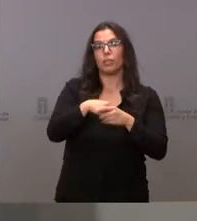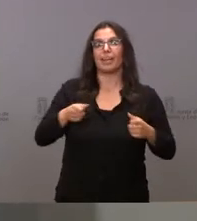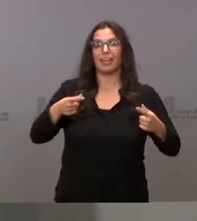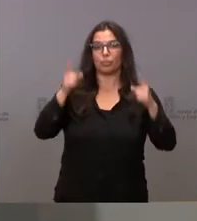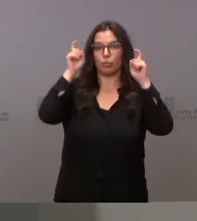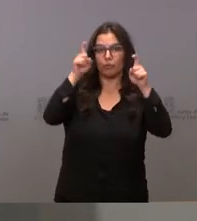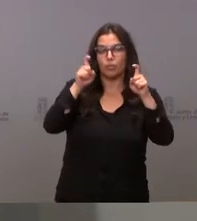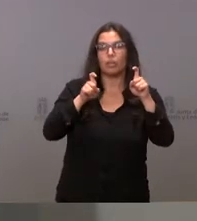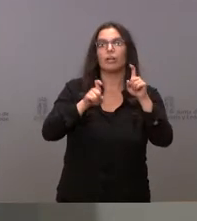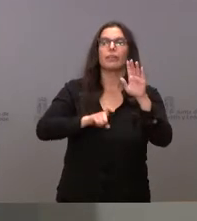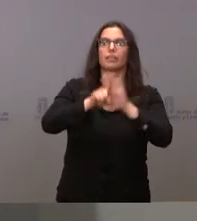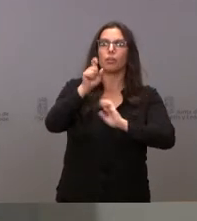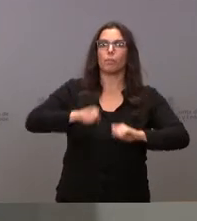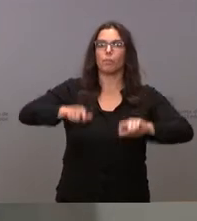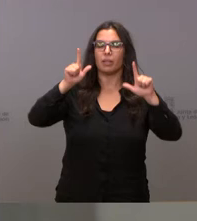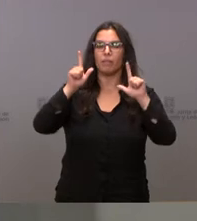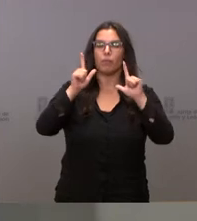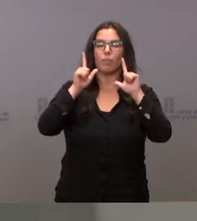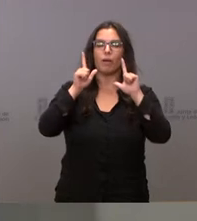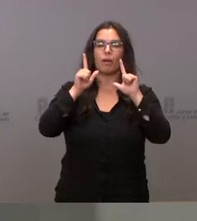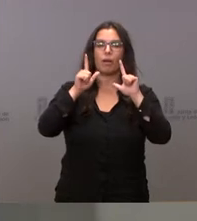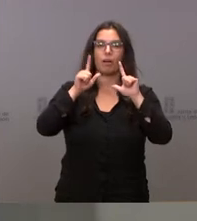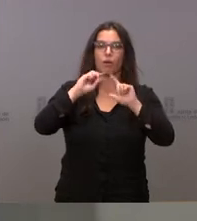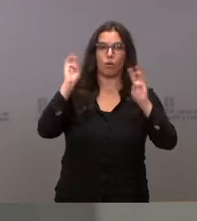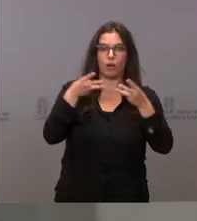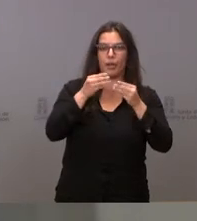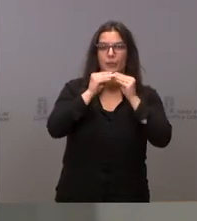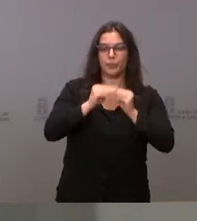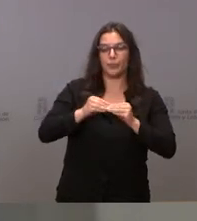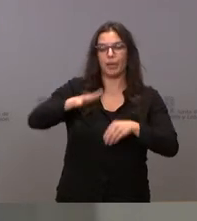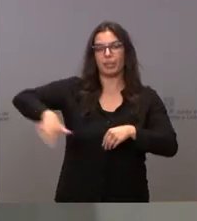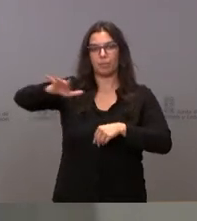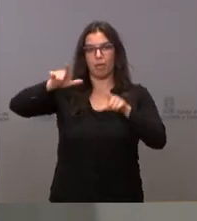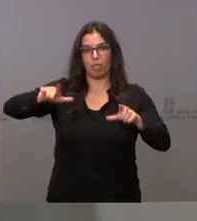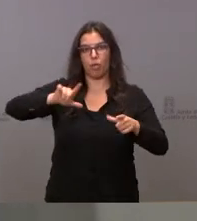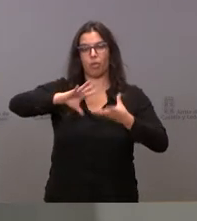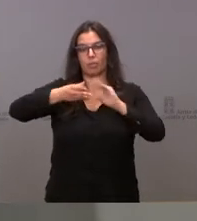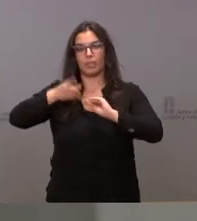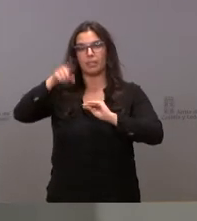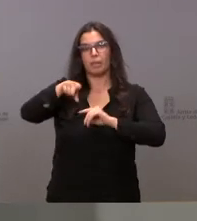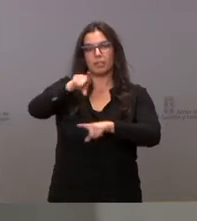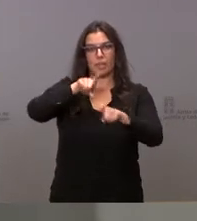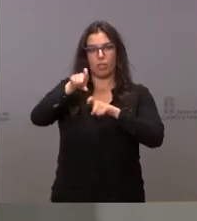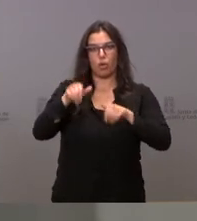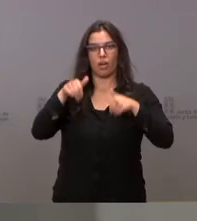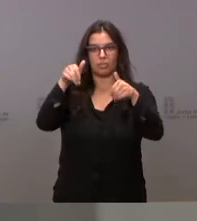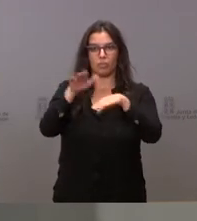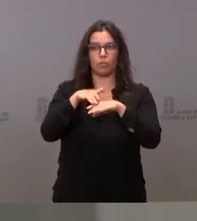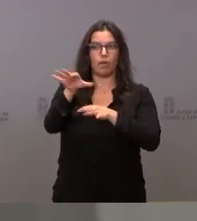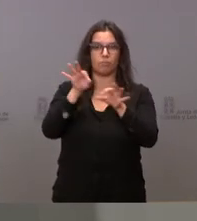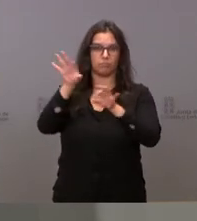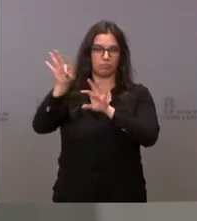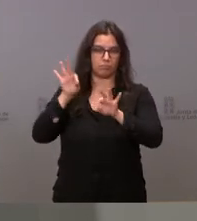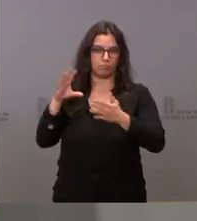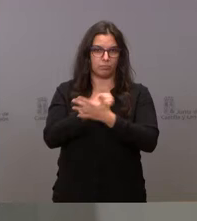profesorado, desarrollo de plataforma online, adecuación de espacios y otros gastos de selección de candidatos y reclutamiento. Suman